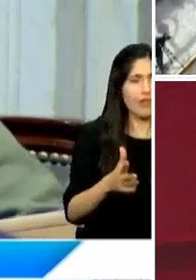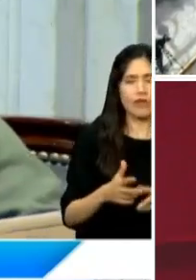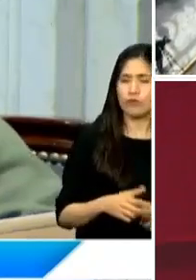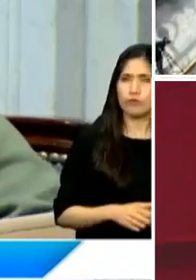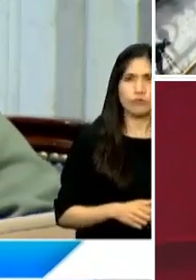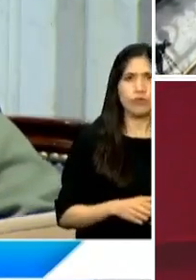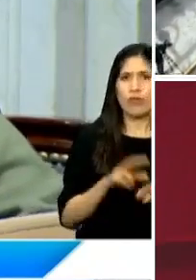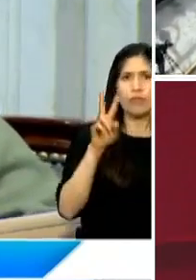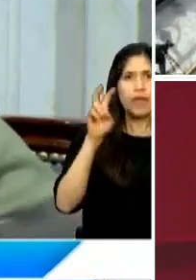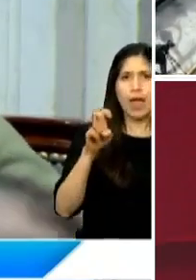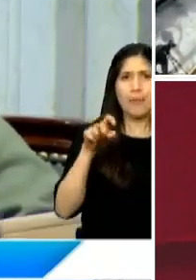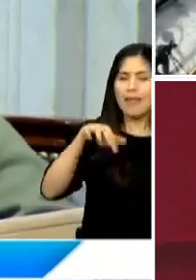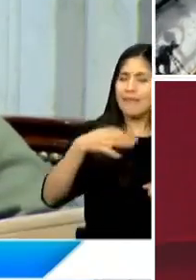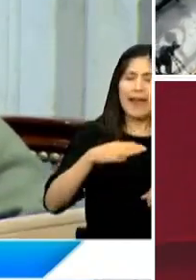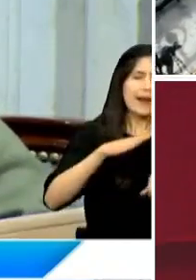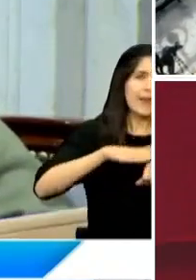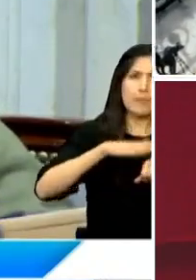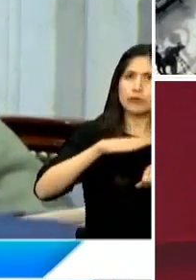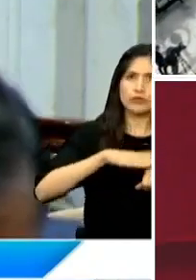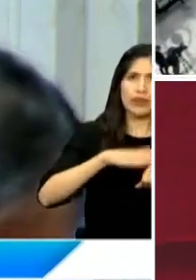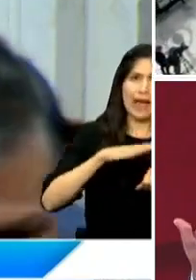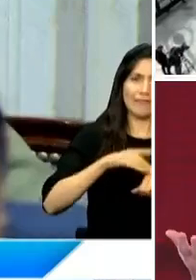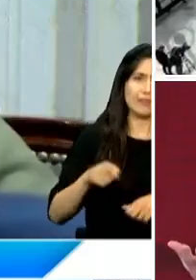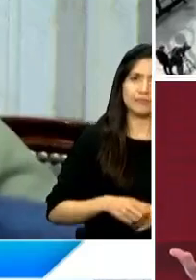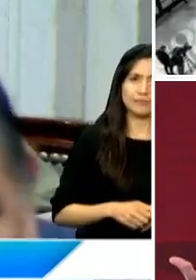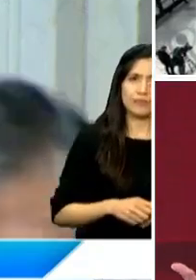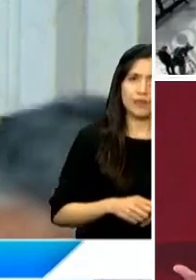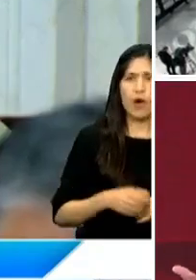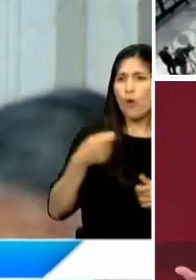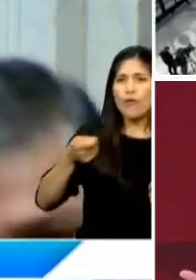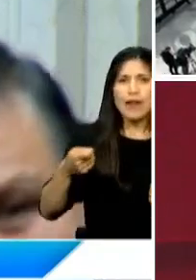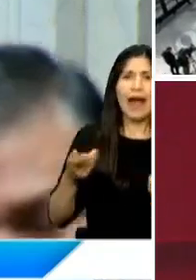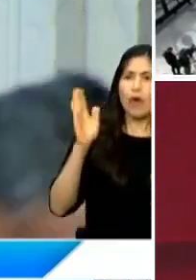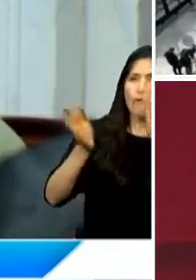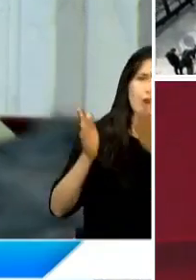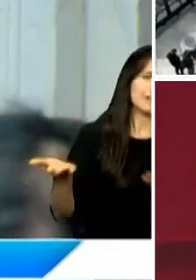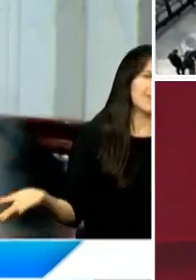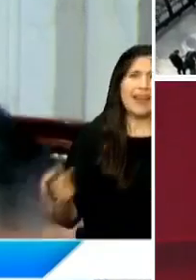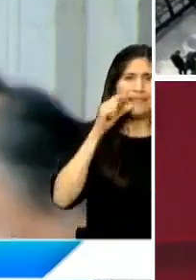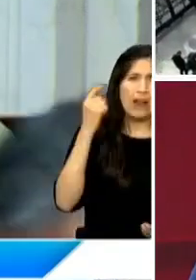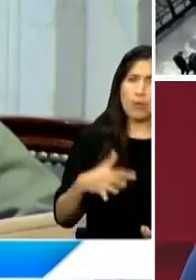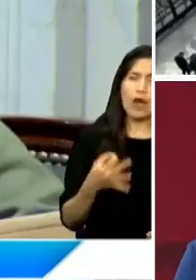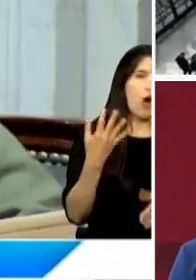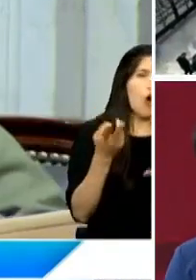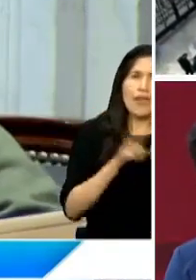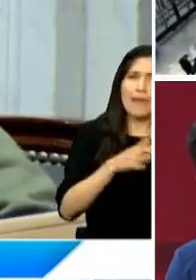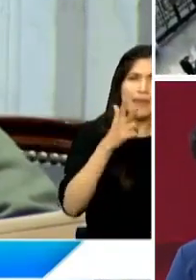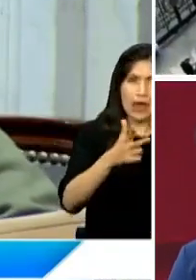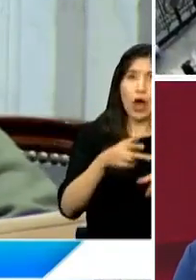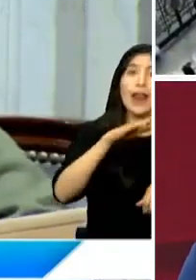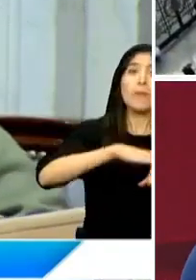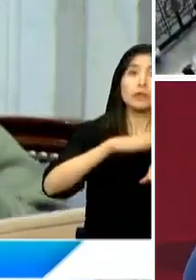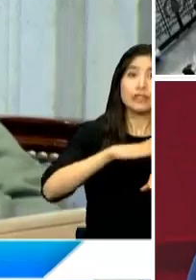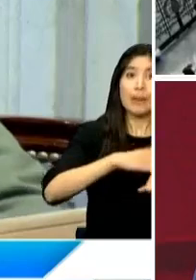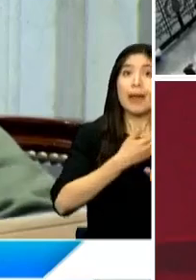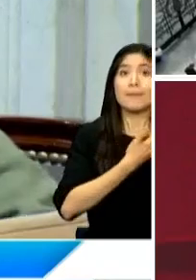Milei muestra que empieza a jugar otro juego. Hay que ver qué pasa en la calle, ¿no? Cómo los jubilados reaccionan al